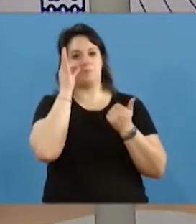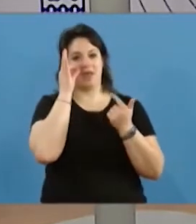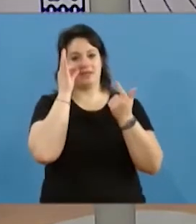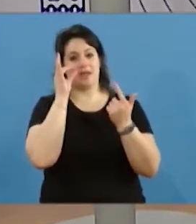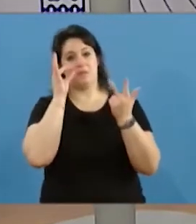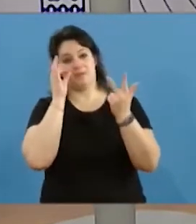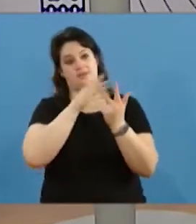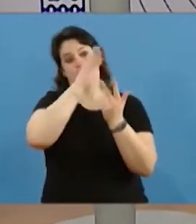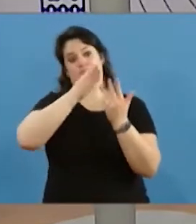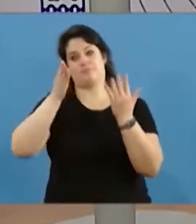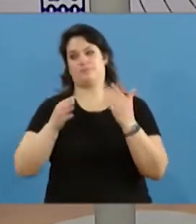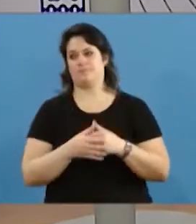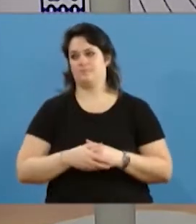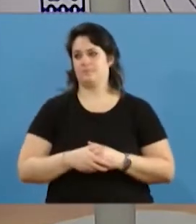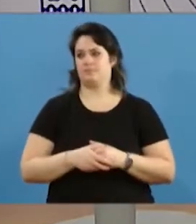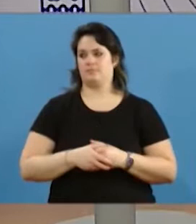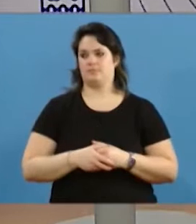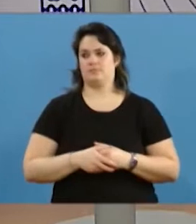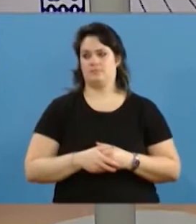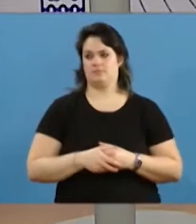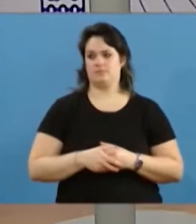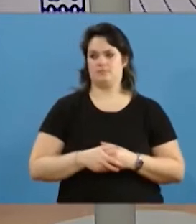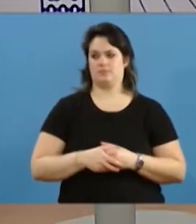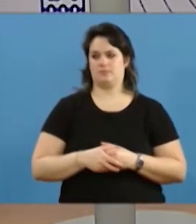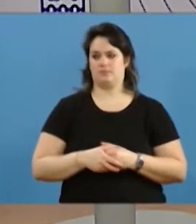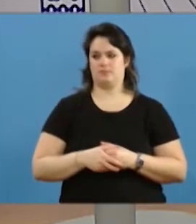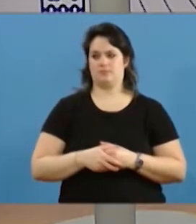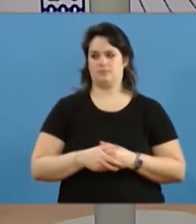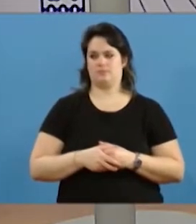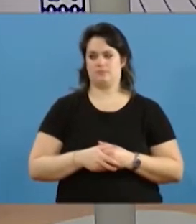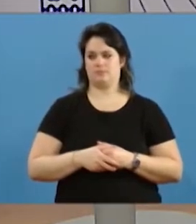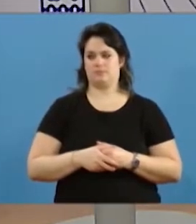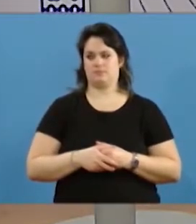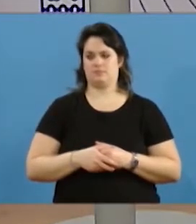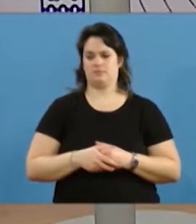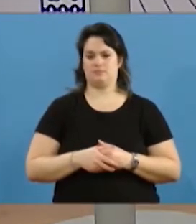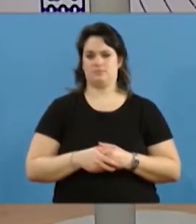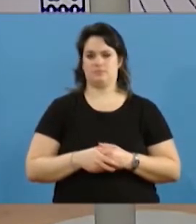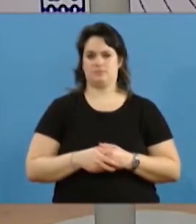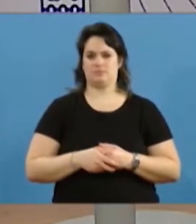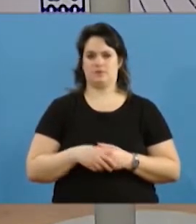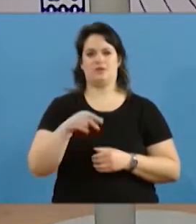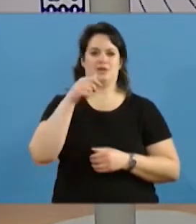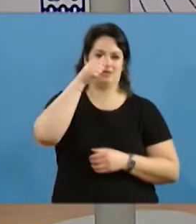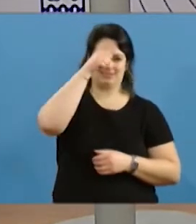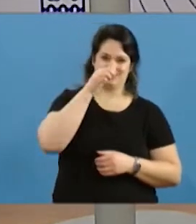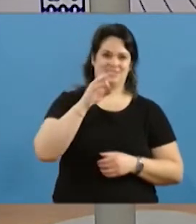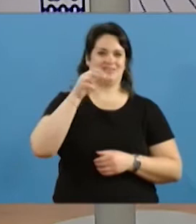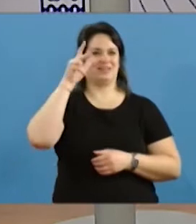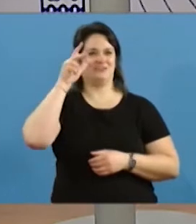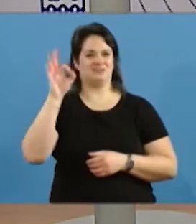seguir el 60. Entonces, seguimos con el 60. Después el 80. 80, 100,